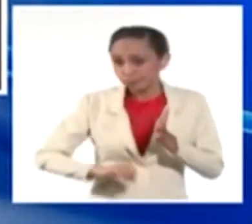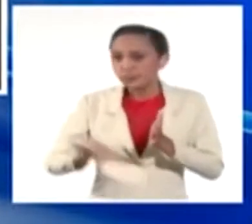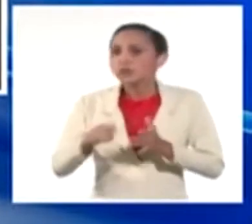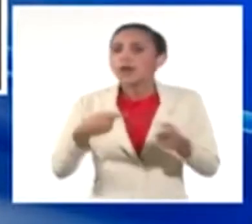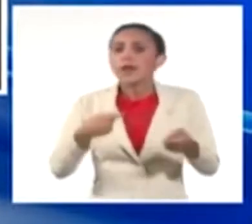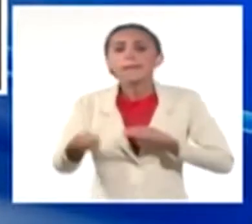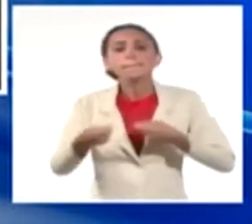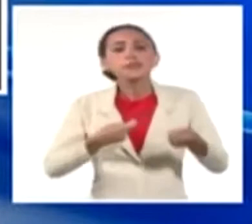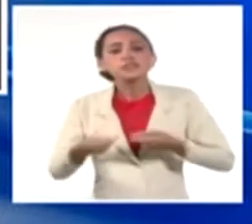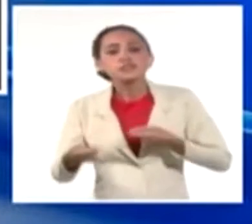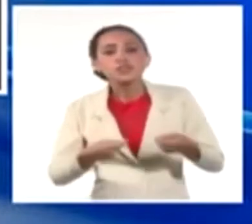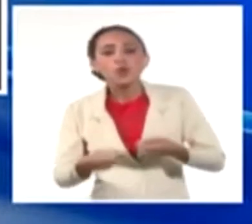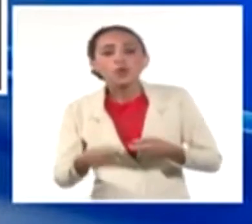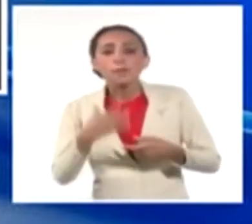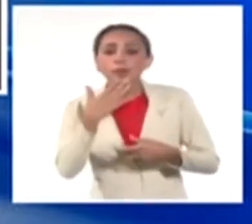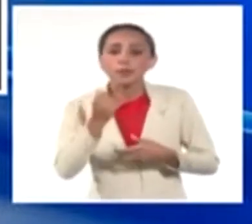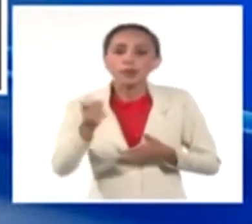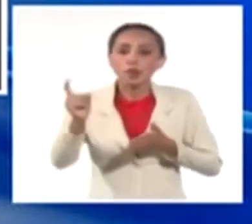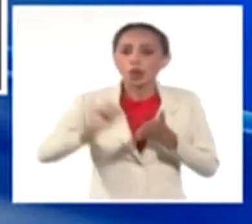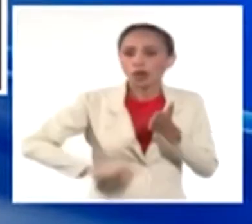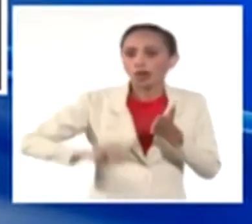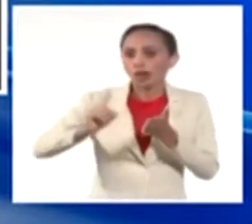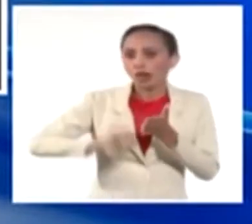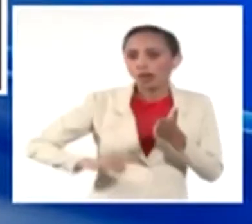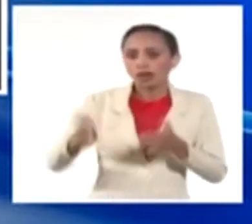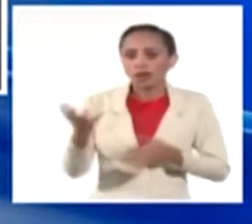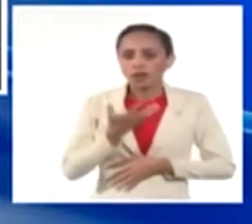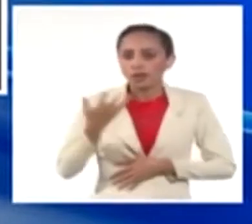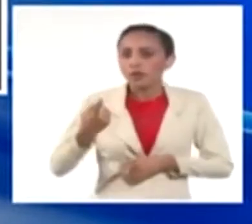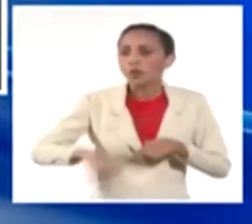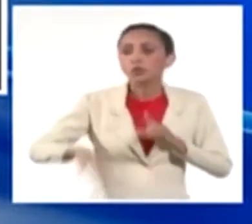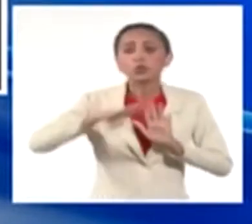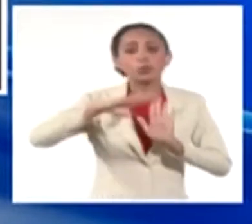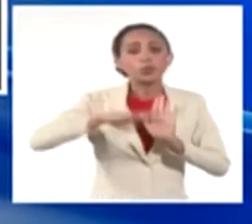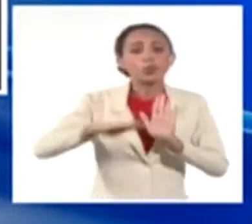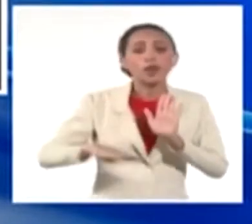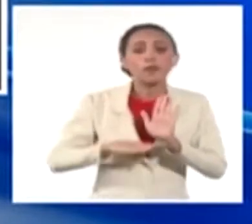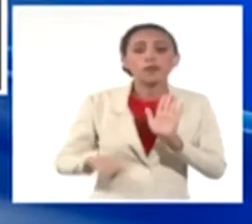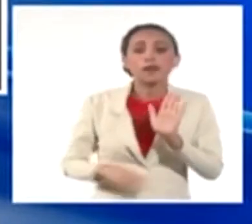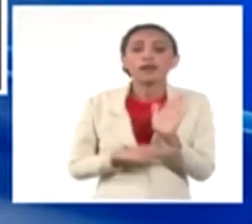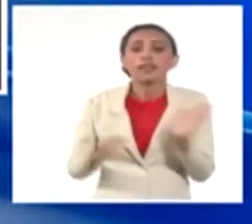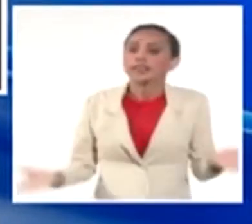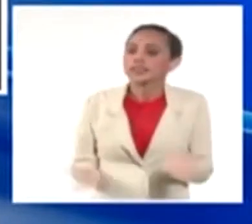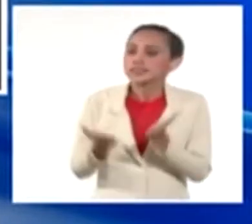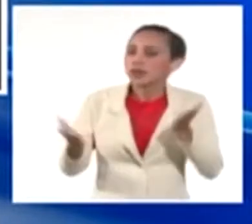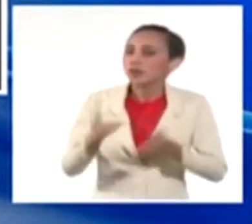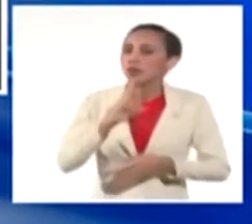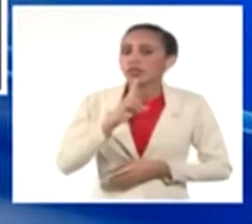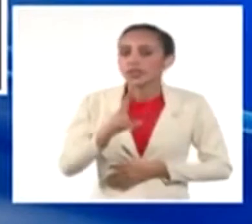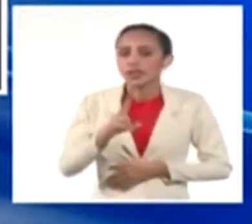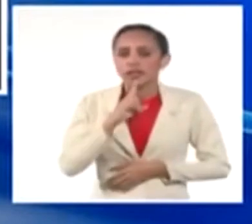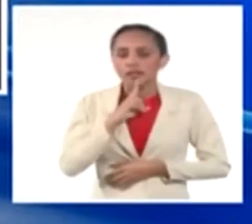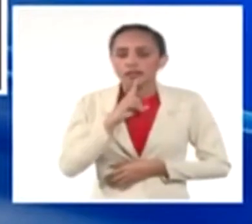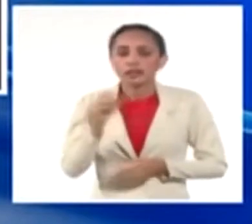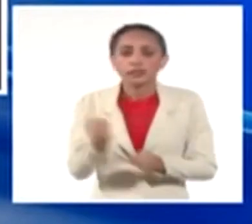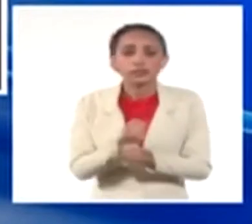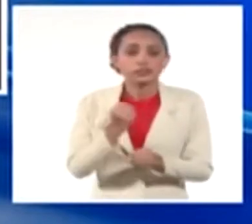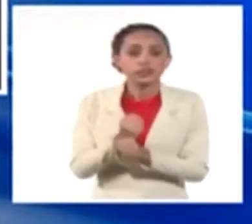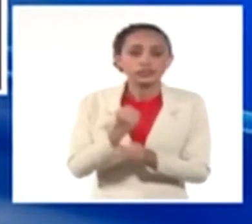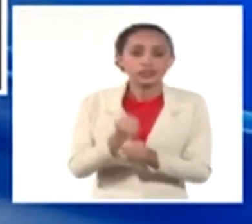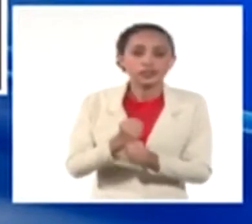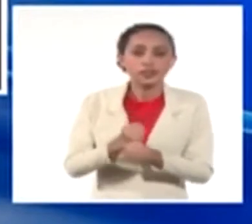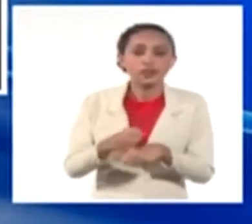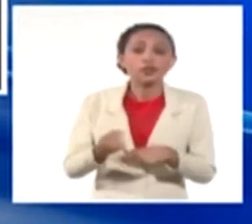para implementar la energía renovable, los programas de desarrollo hidráulico, las obras asociadas a la